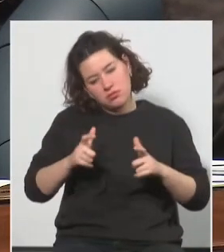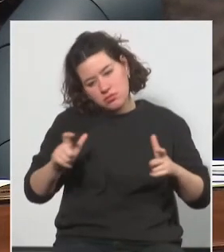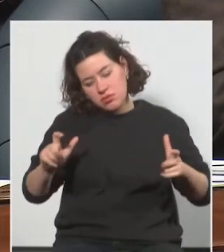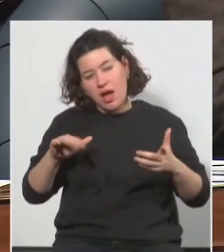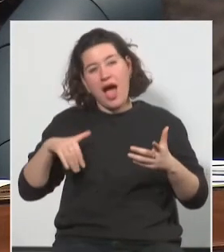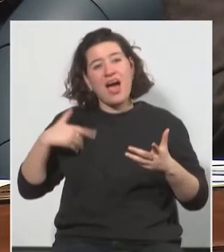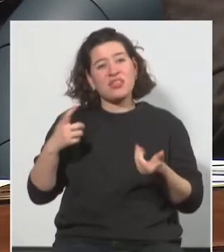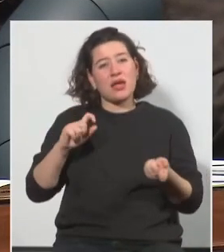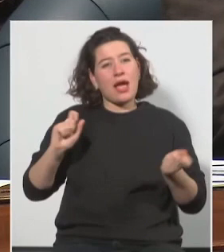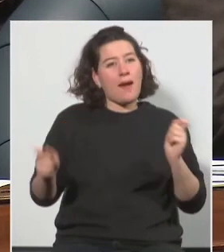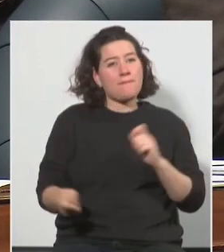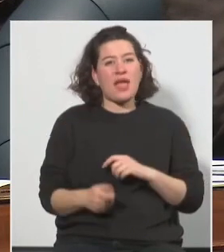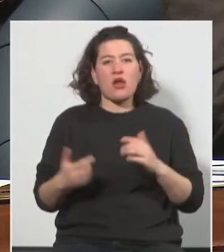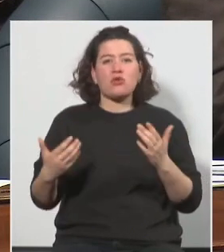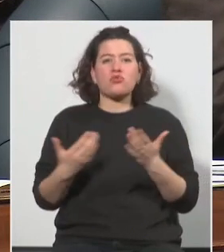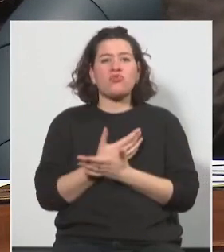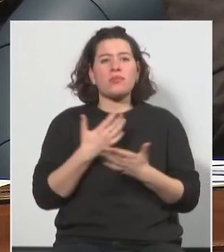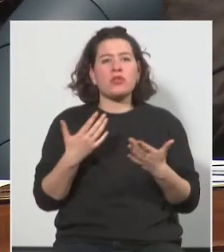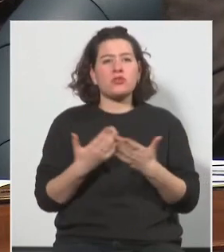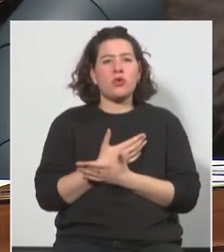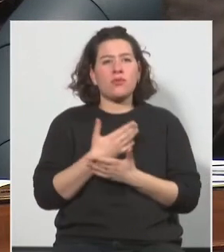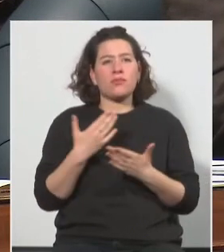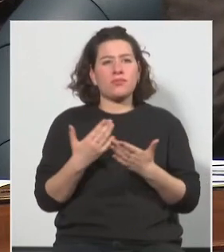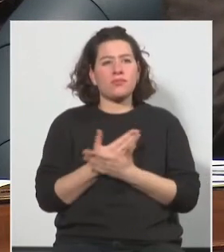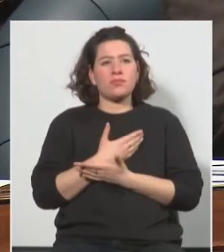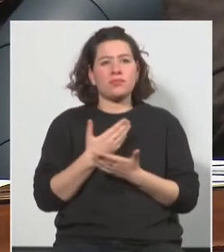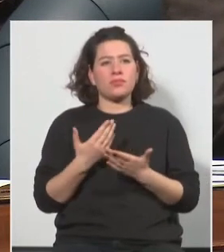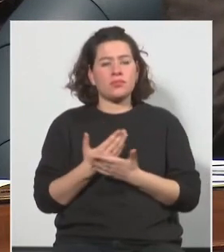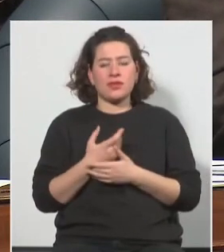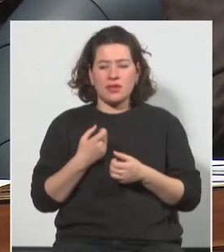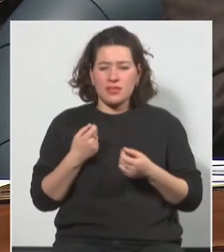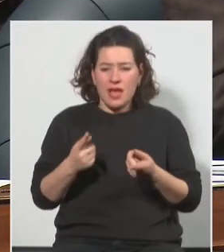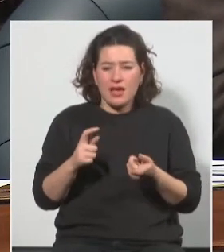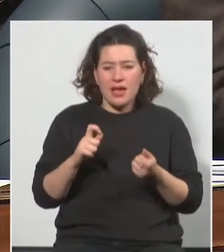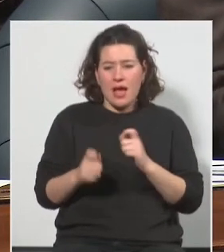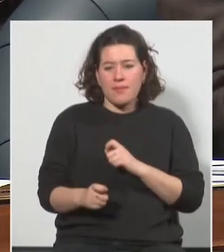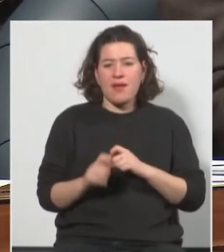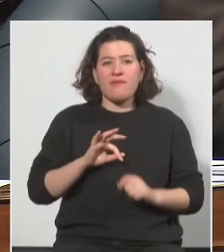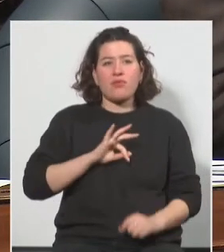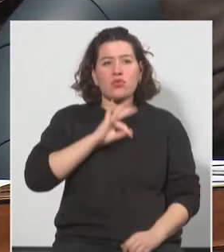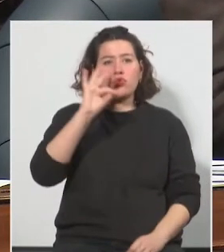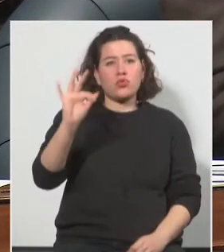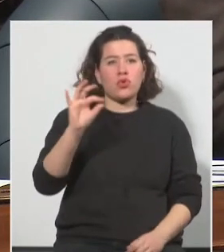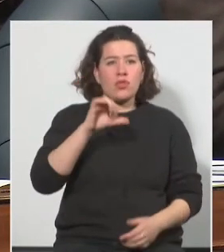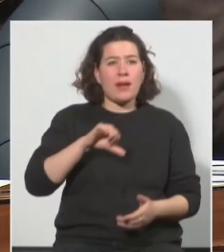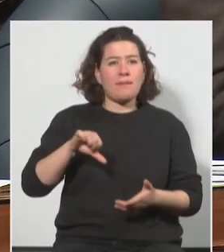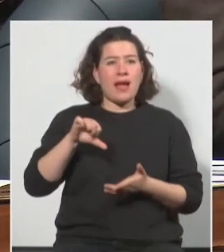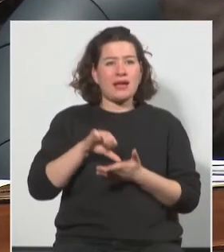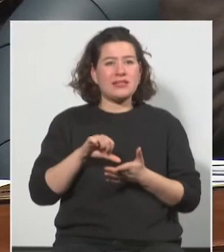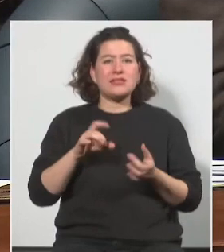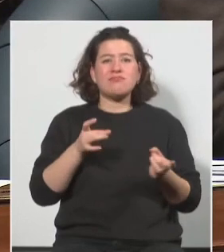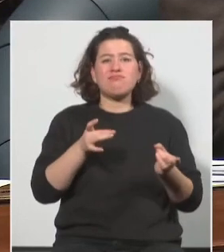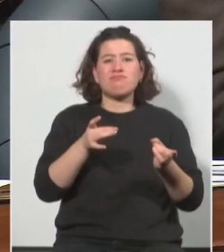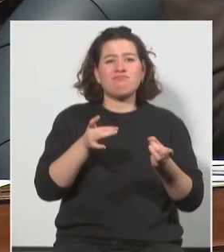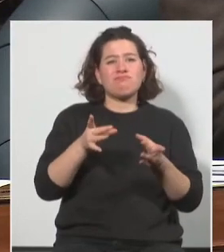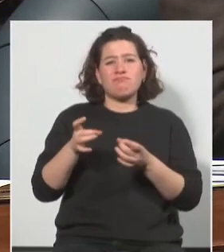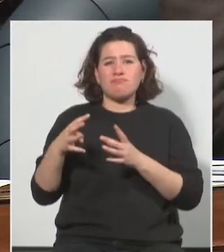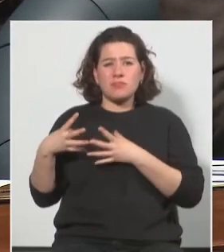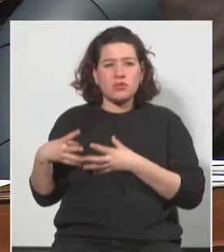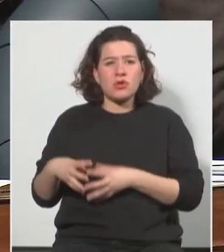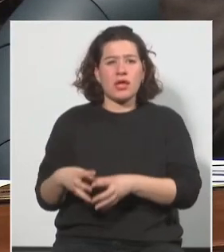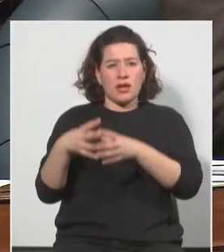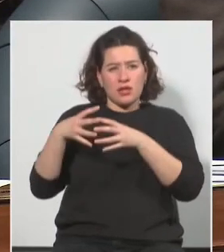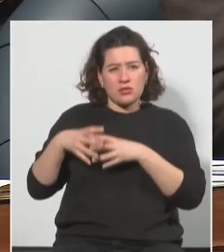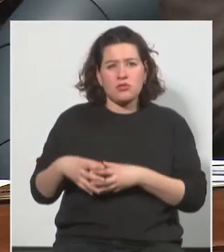hasta transformarse en un flagelo que está condicionando incluso el futuro del país, que está destruyendo